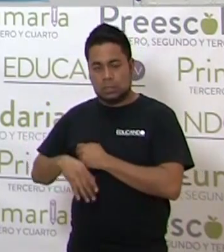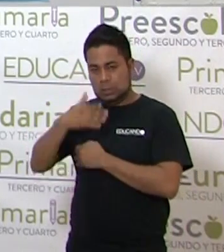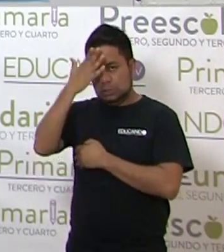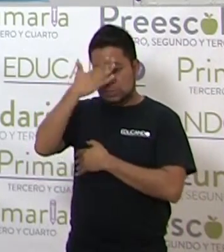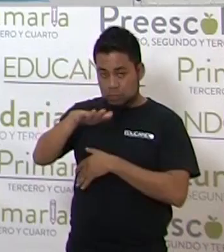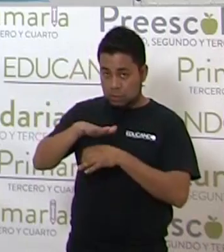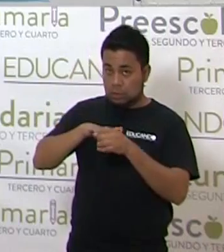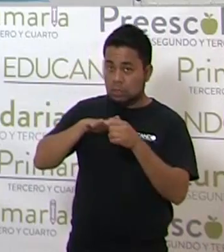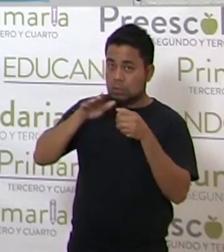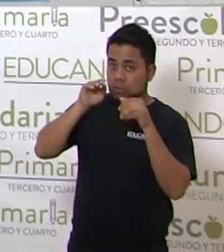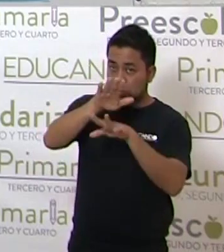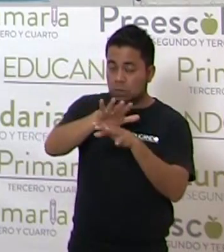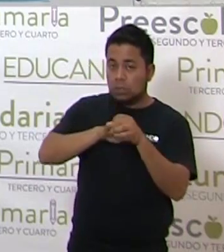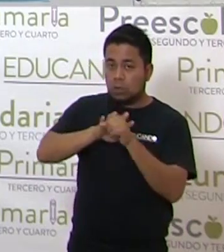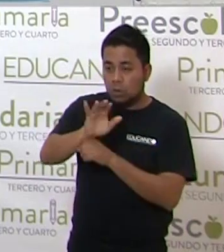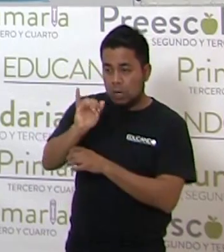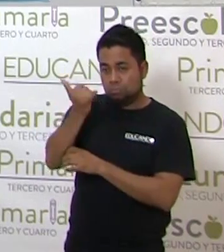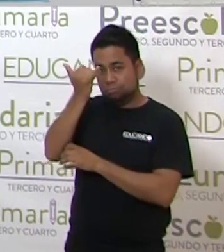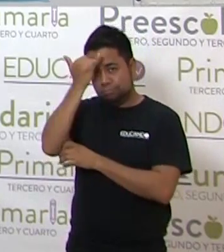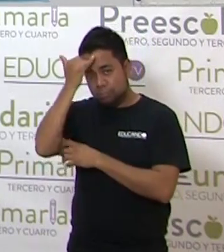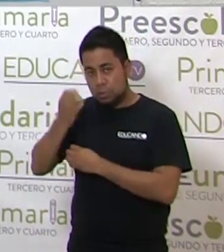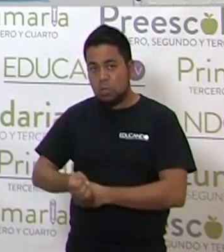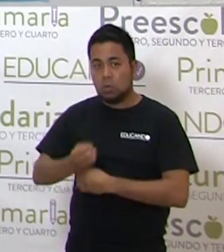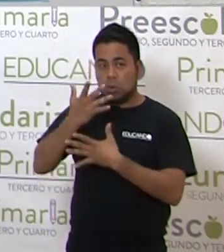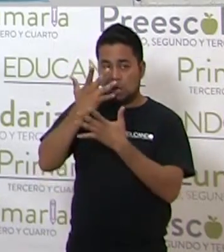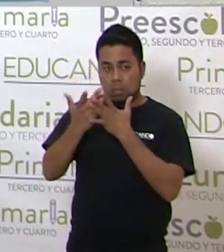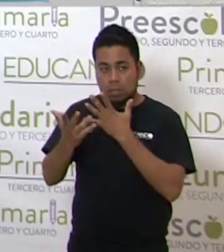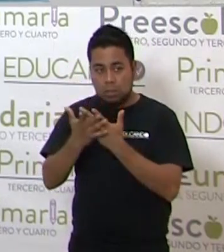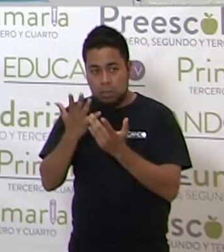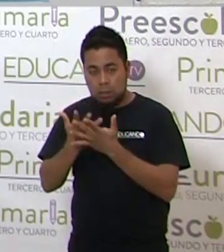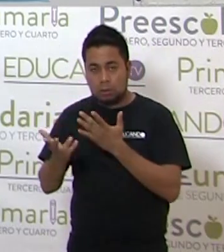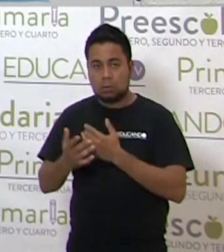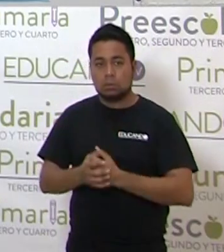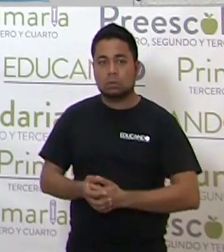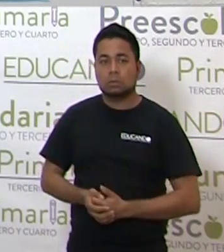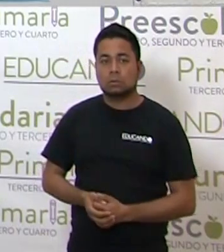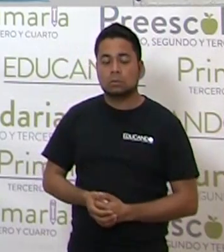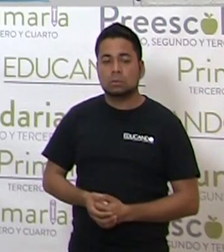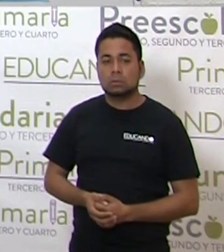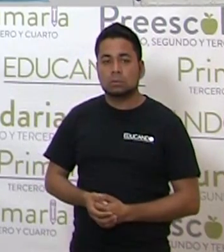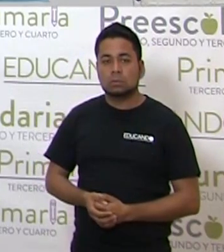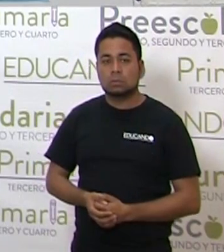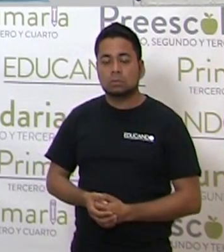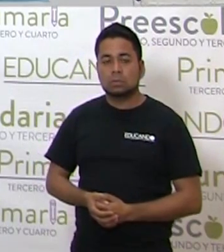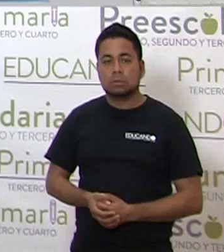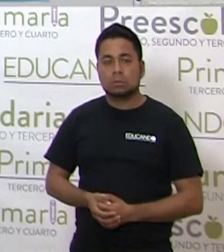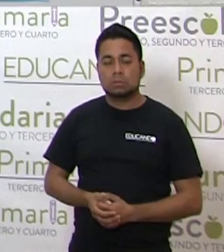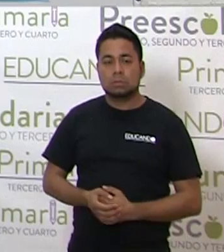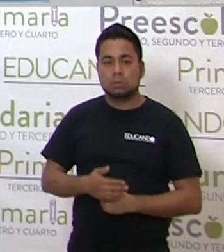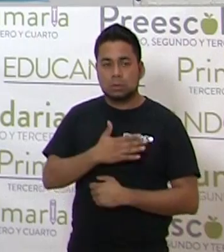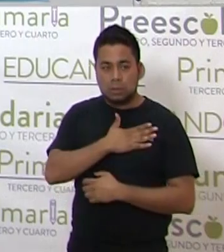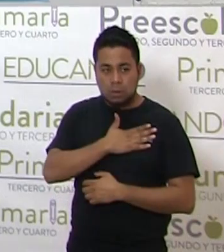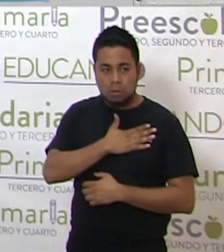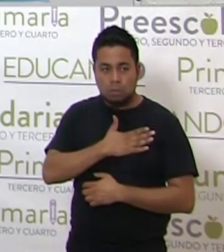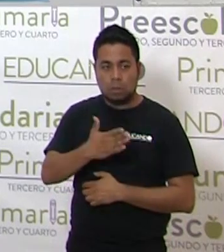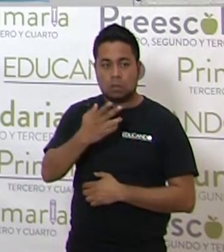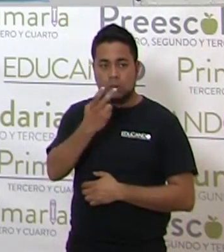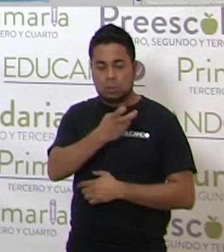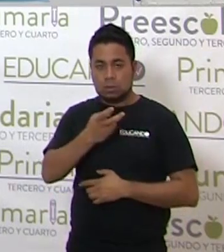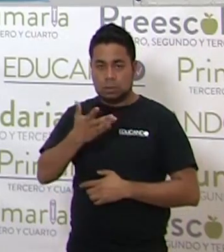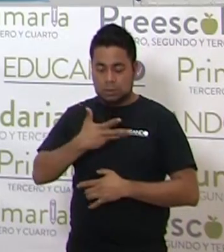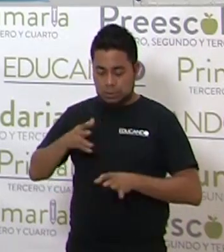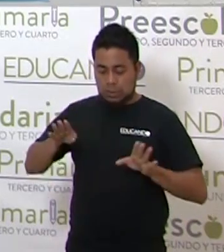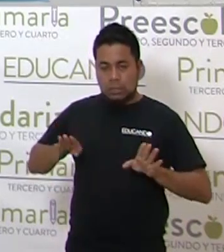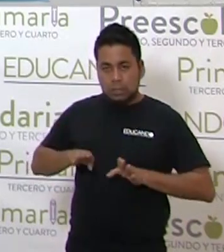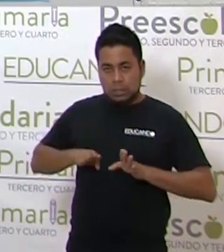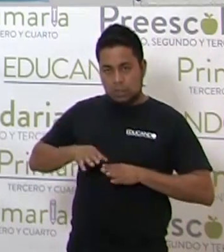el ganado que tienen, que ellos producen, que ellos cuidan. Bueno, entonces estas son algunas